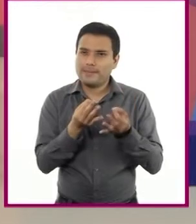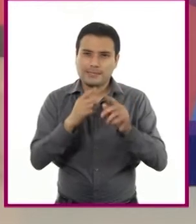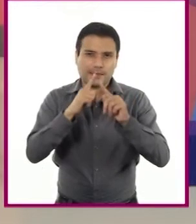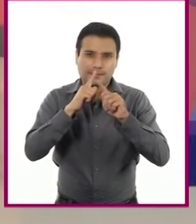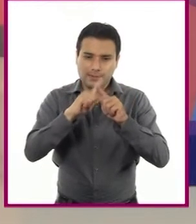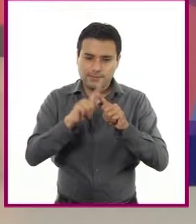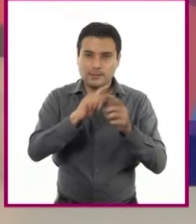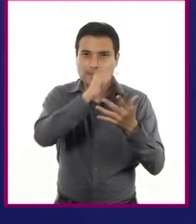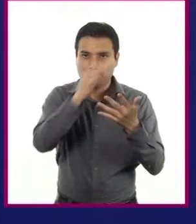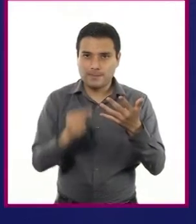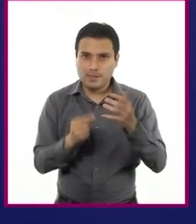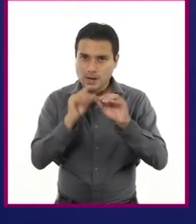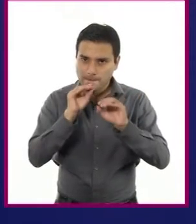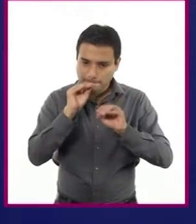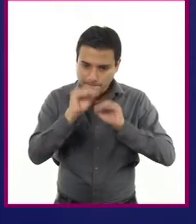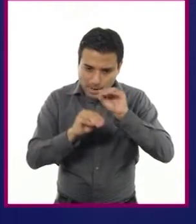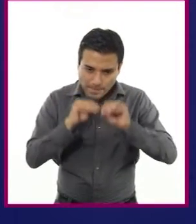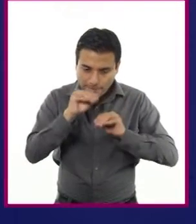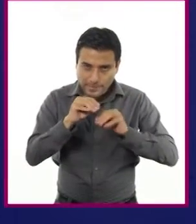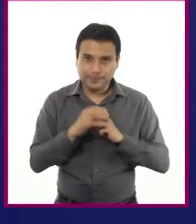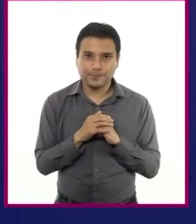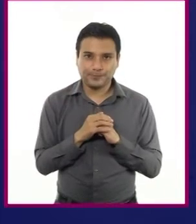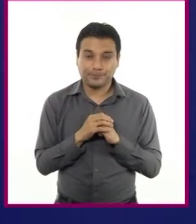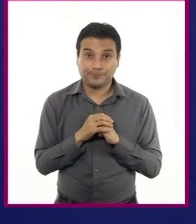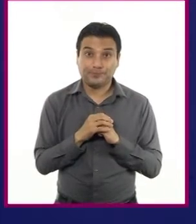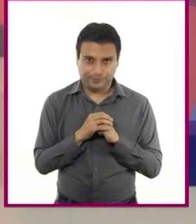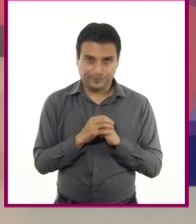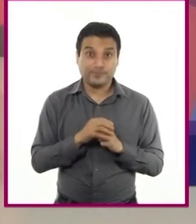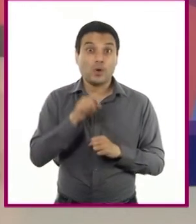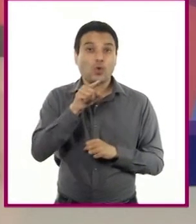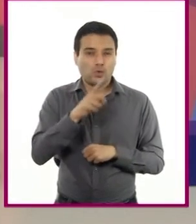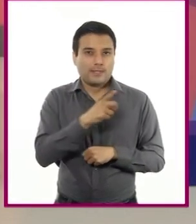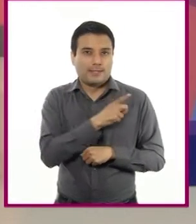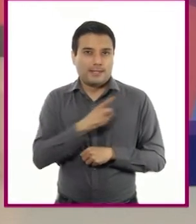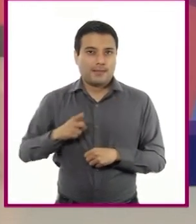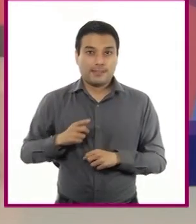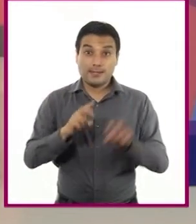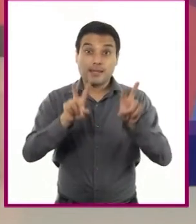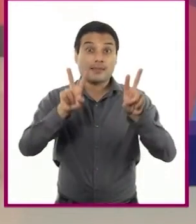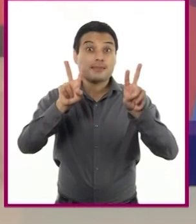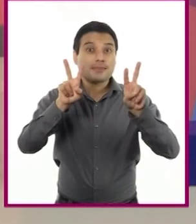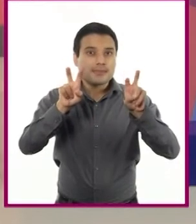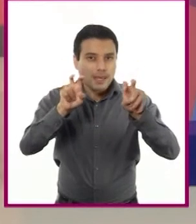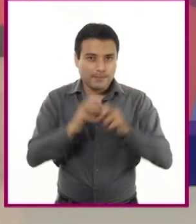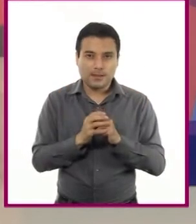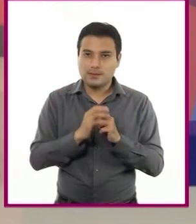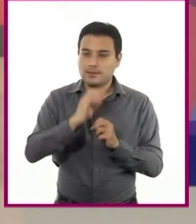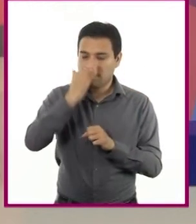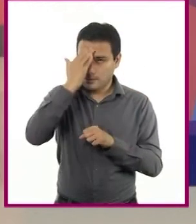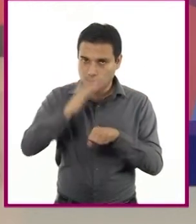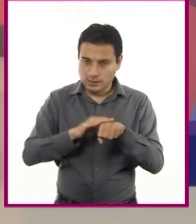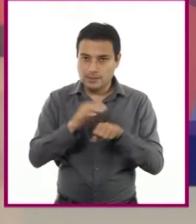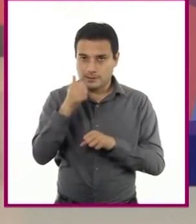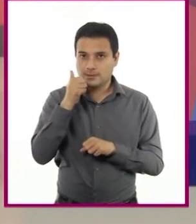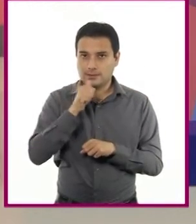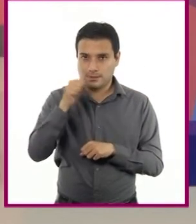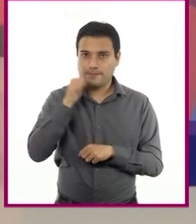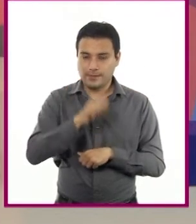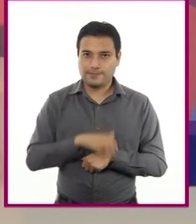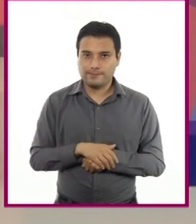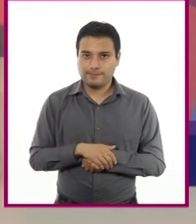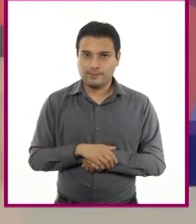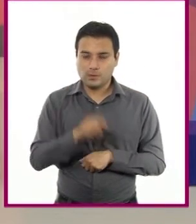por lo que te sugiero enfocarte en la idea principal del tema y en aquel que te permita